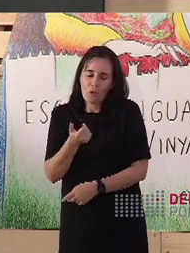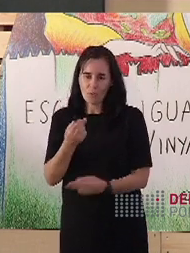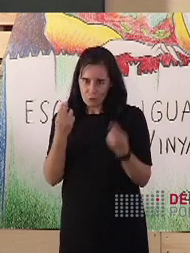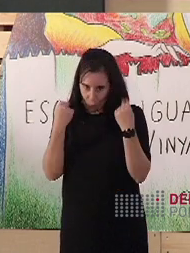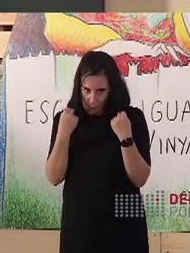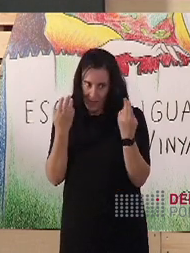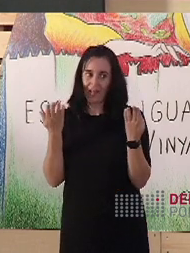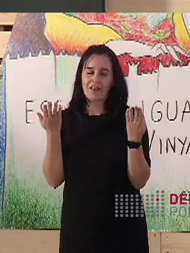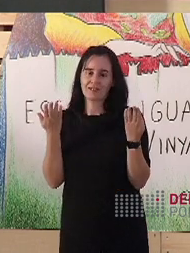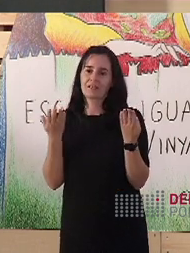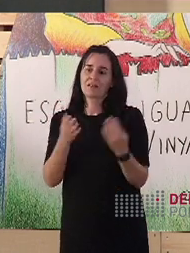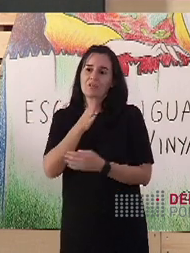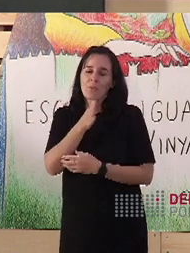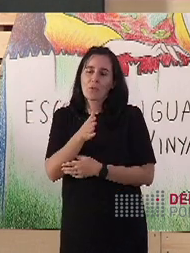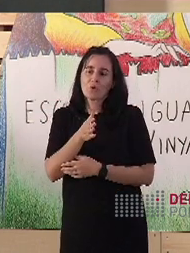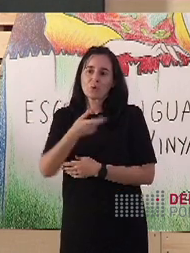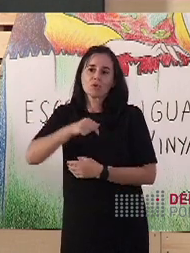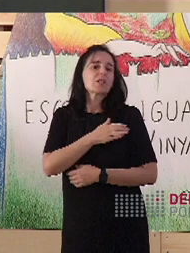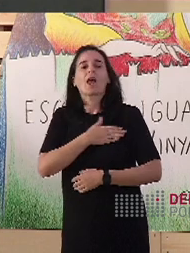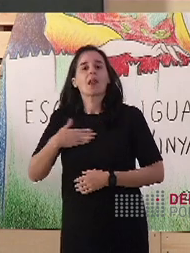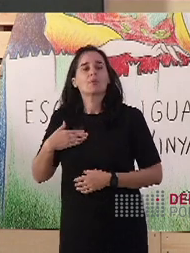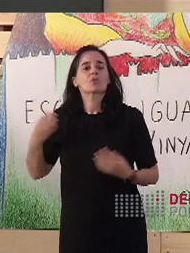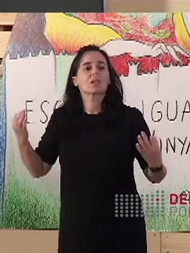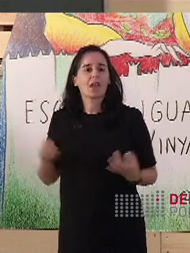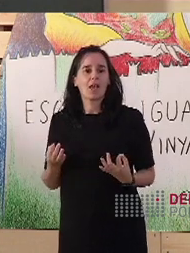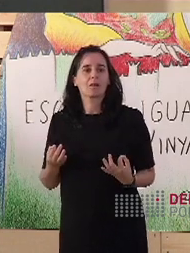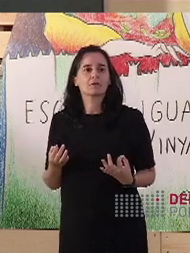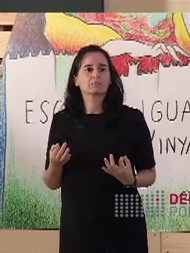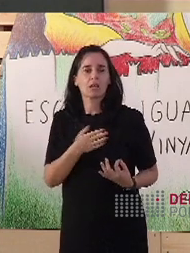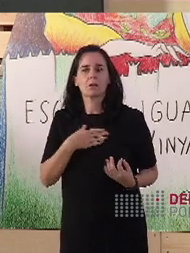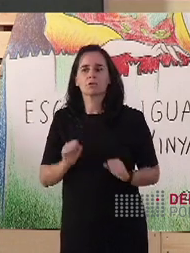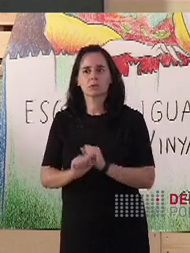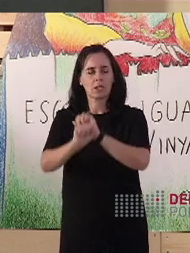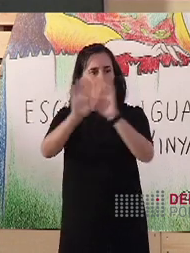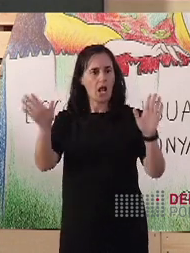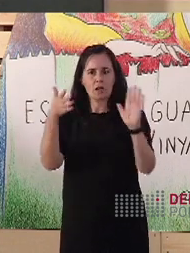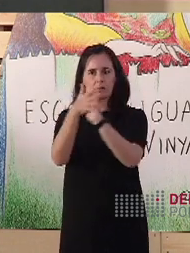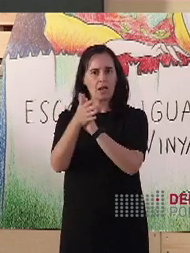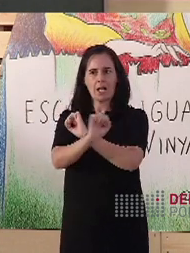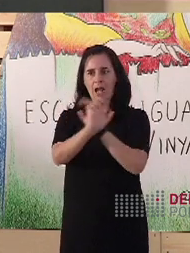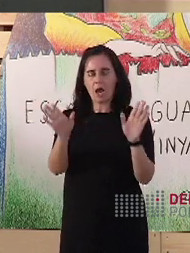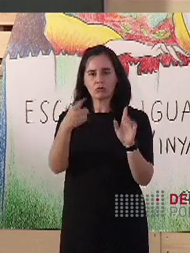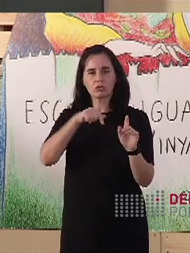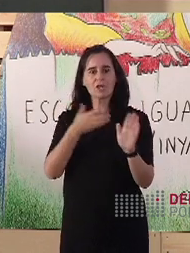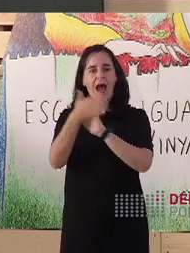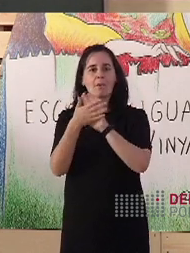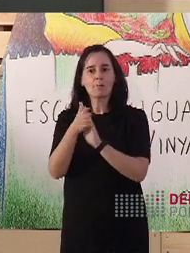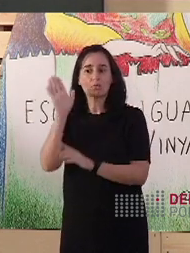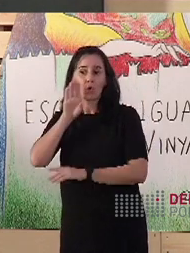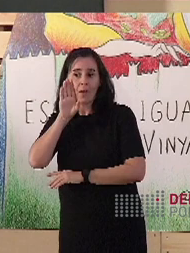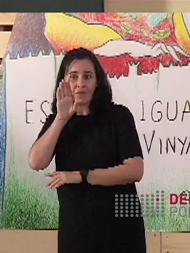mundo y lo que sí que queremos es dejar muy claro que para hablar de pornografía hay que hablar de